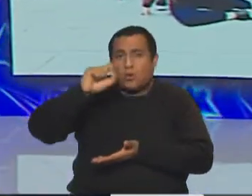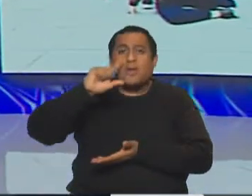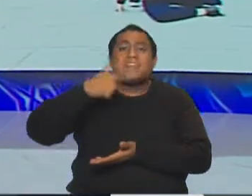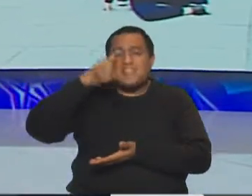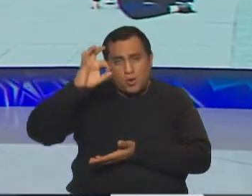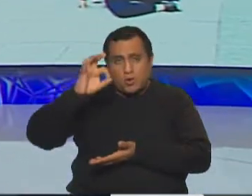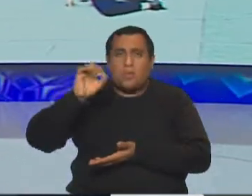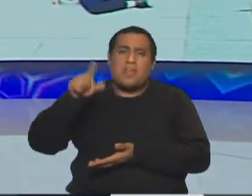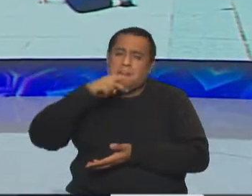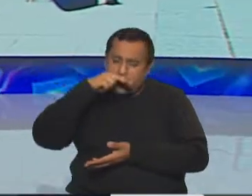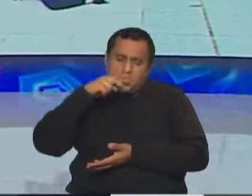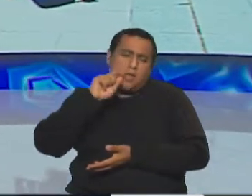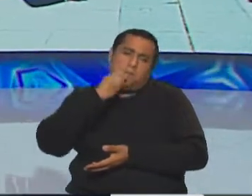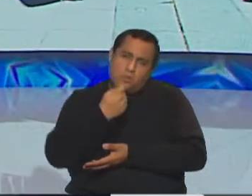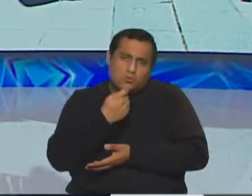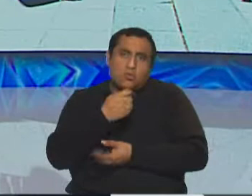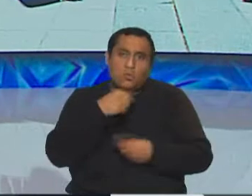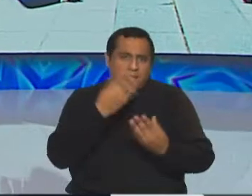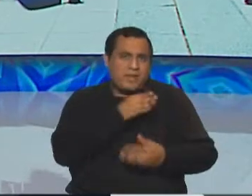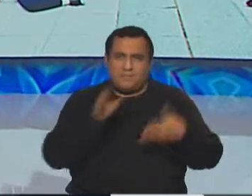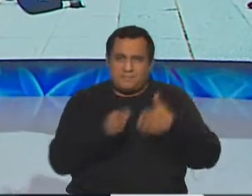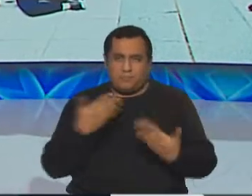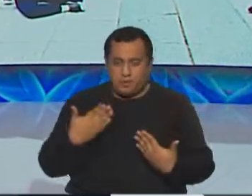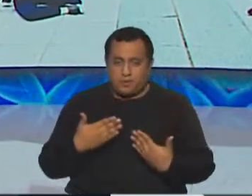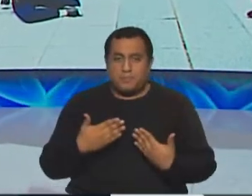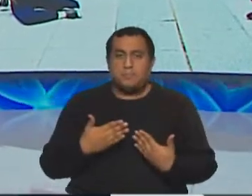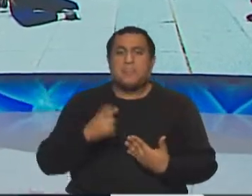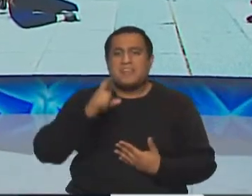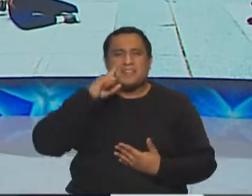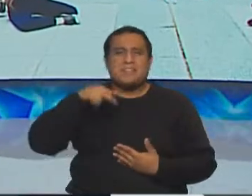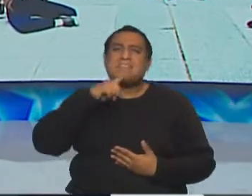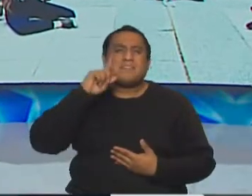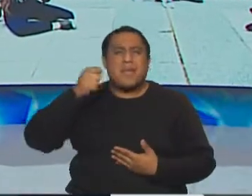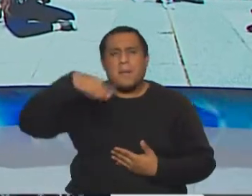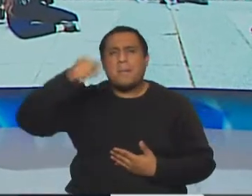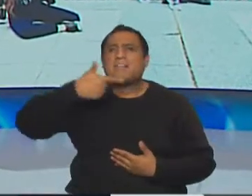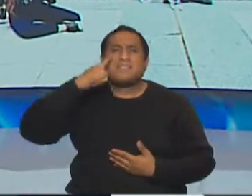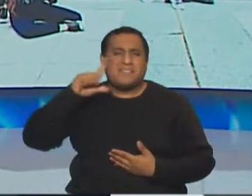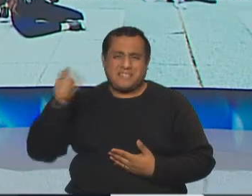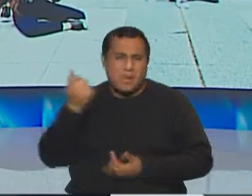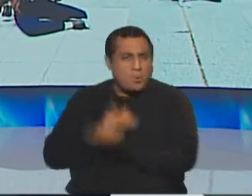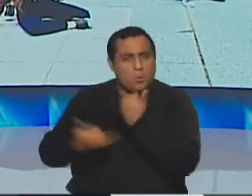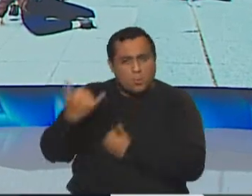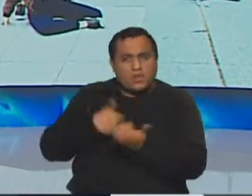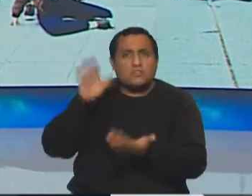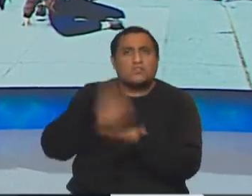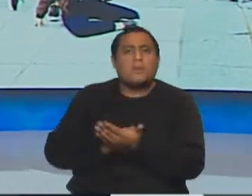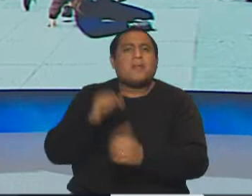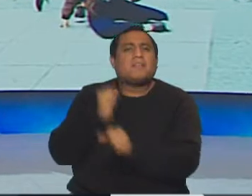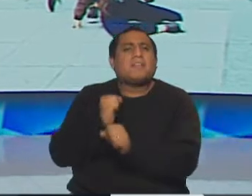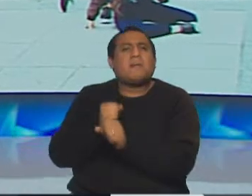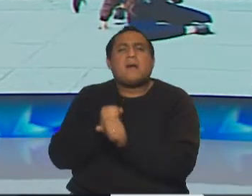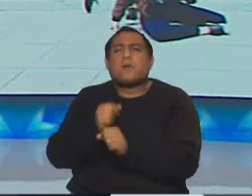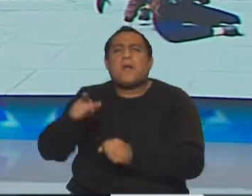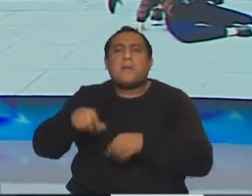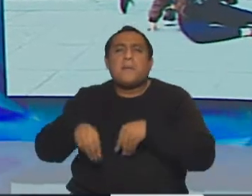hermoso para cualquier artista. Y allí nos cuenta entonces Cintia Mancilla sobre el gran trabajo que están haciendo con el ballet